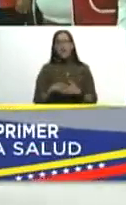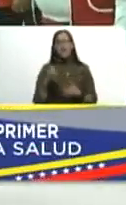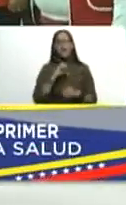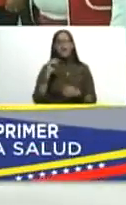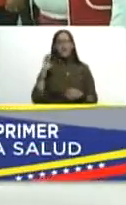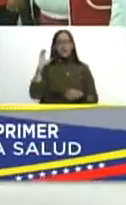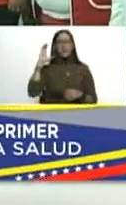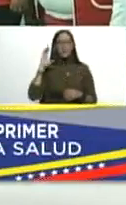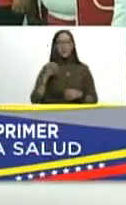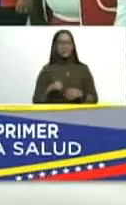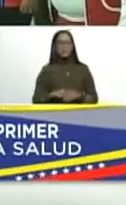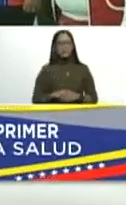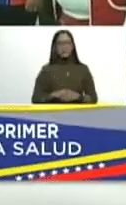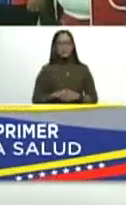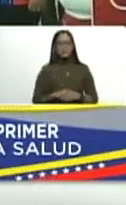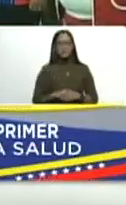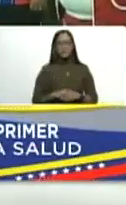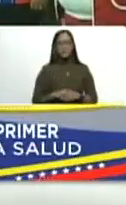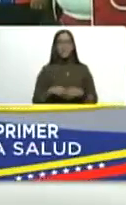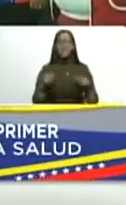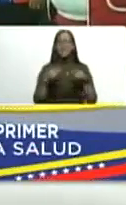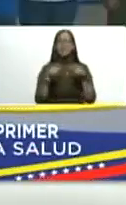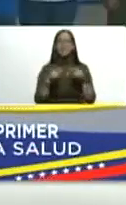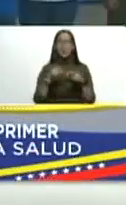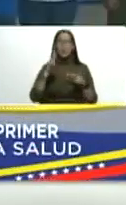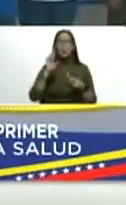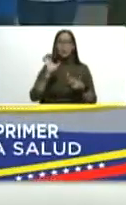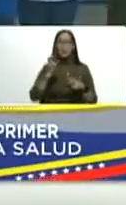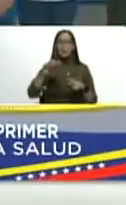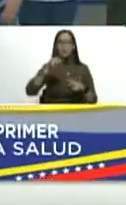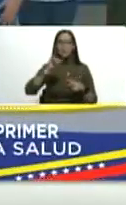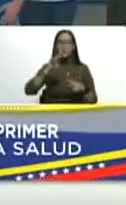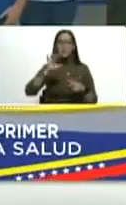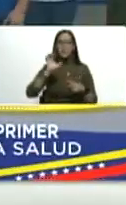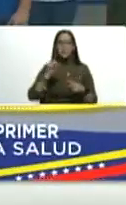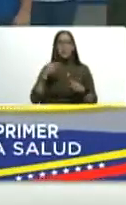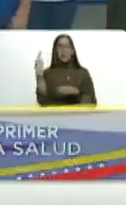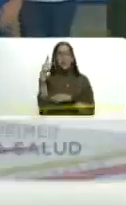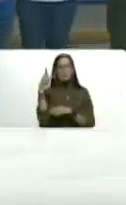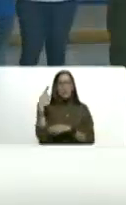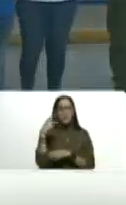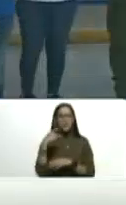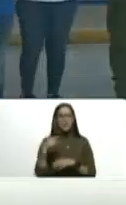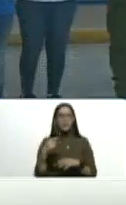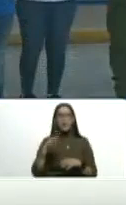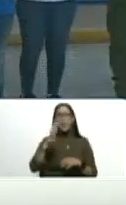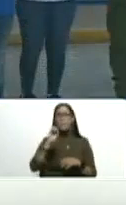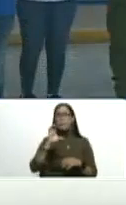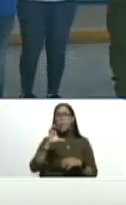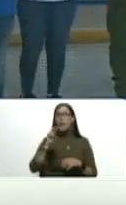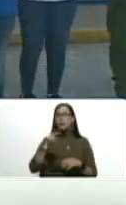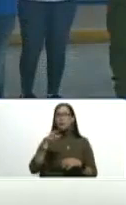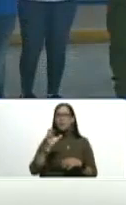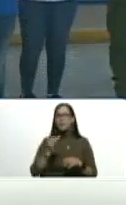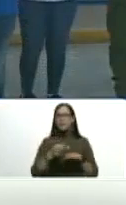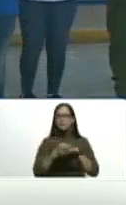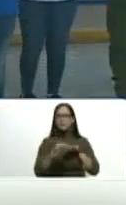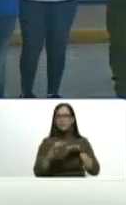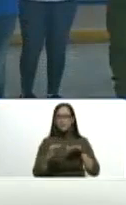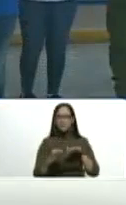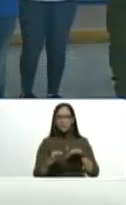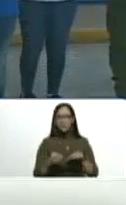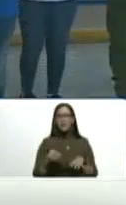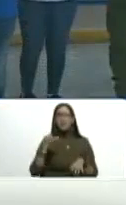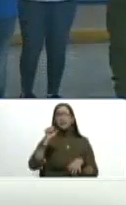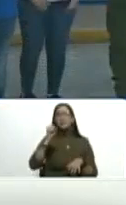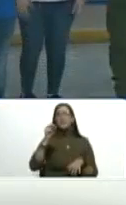del país, en el sector Uchire, parroquia Boca de Uchire, municipio San Juan